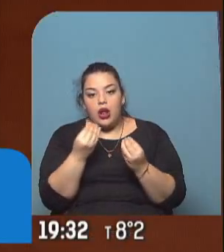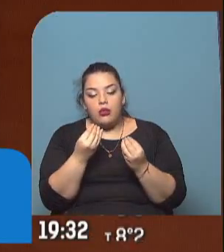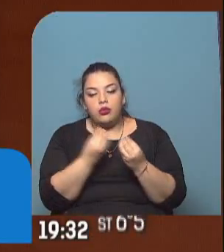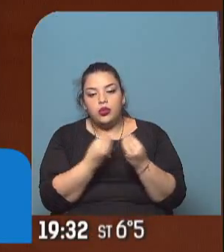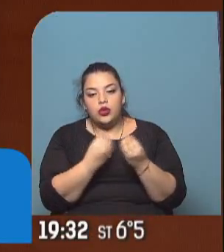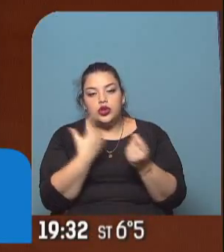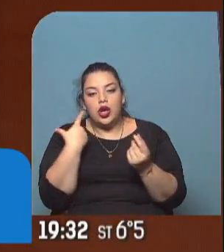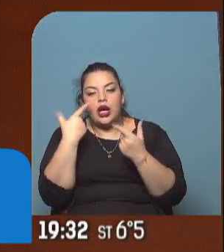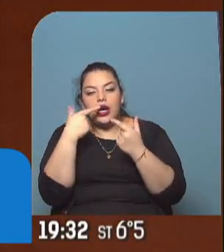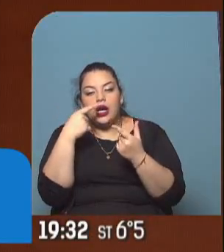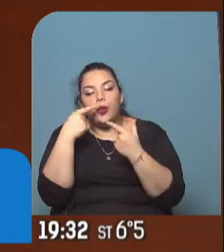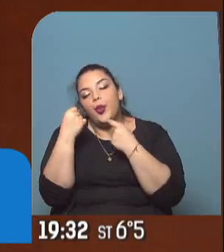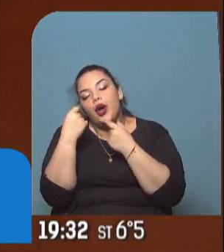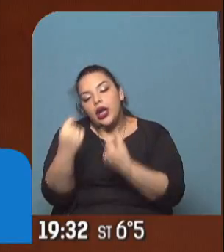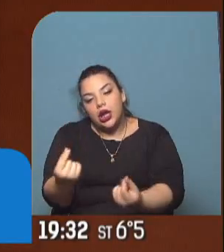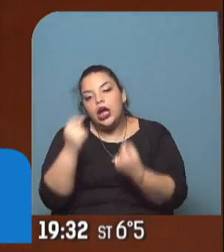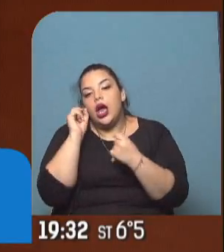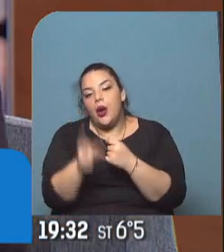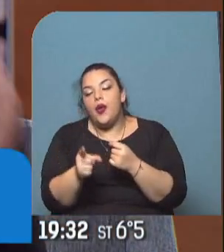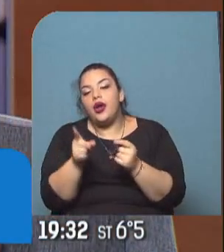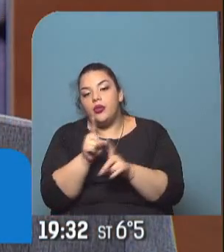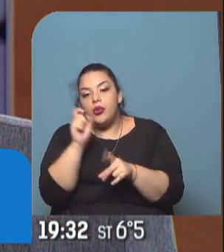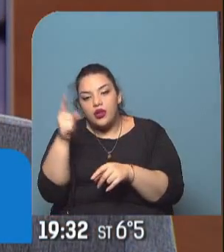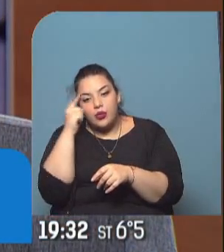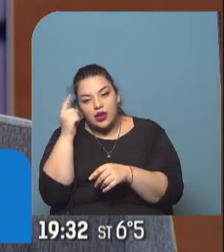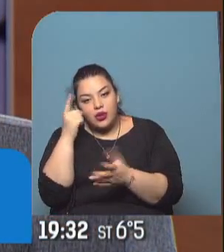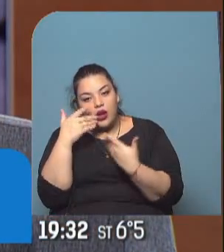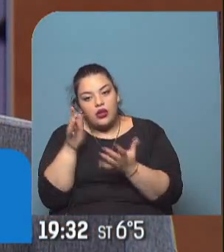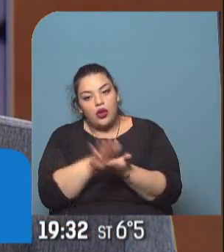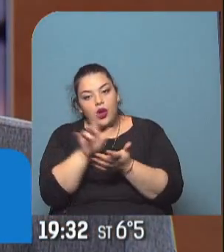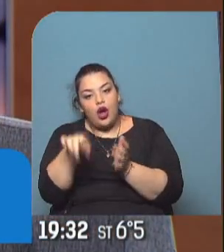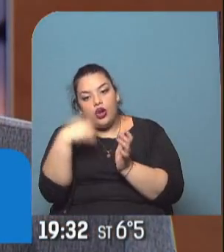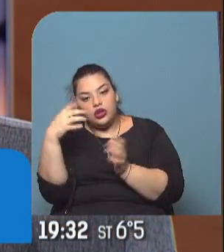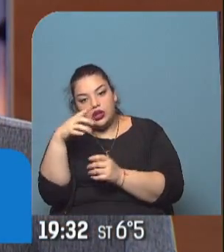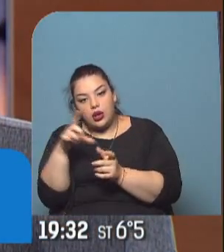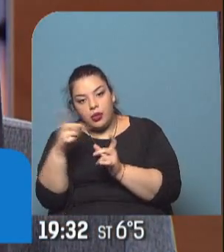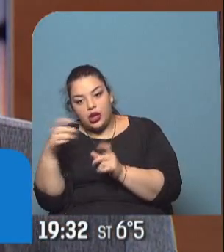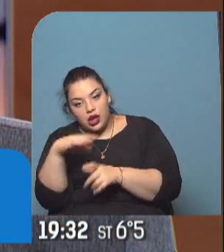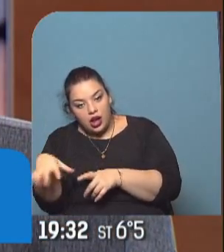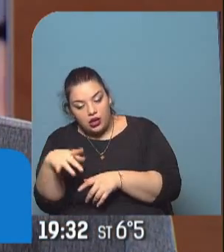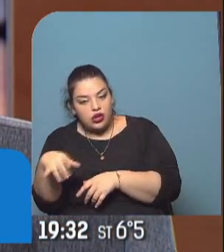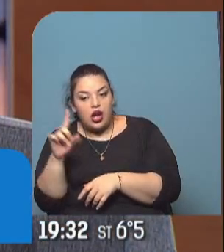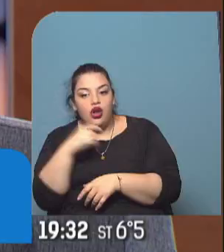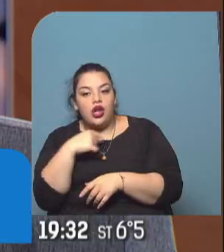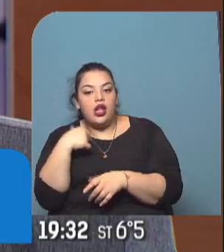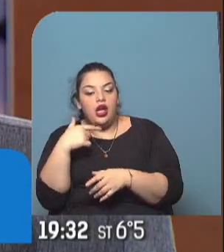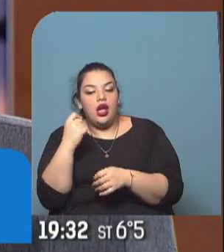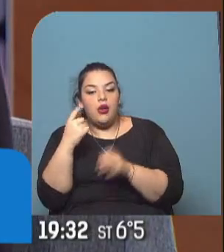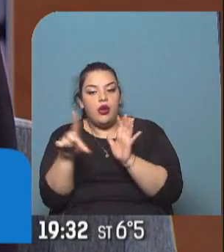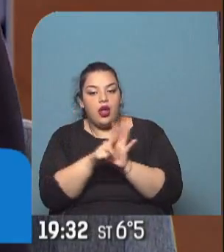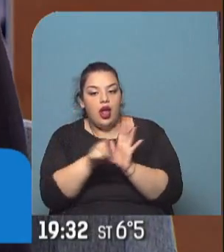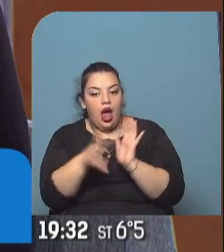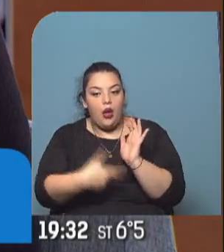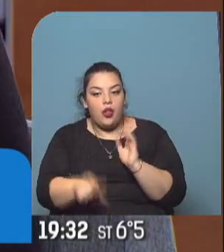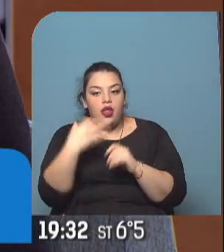cuestionables. Tal vez ese pensamiento es el que refleja la otra parte de la sociedad que no quiere que se legalice el aborto, y ahí es al que hay que tratar de convencerlo de que